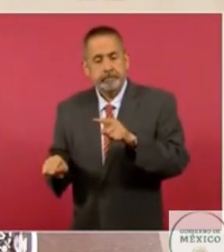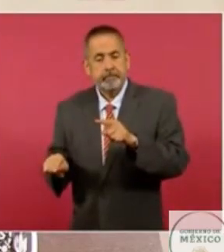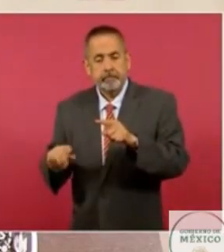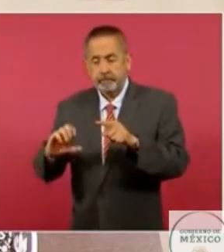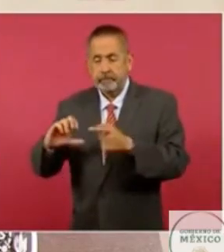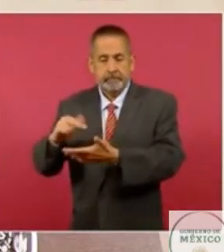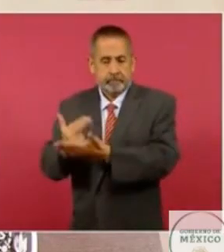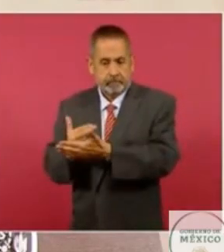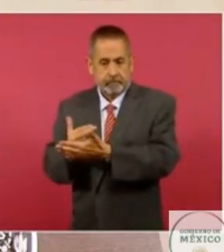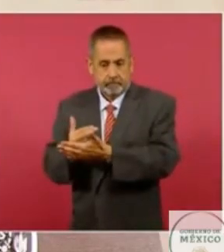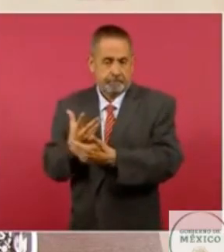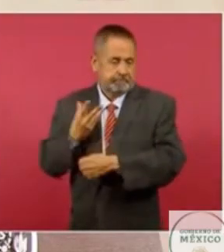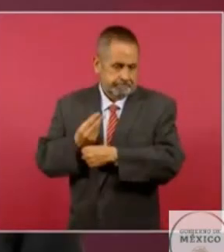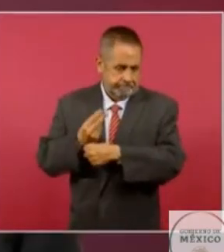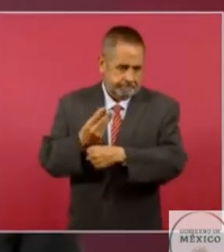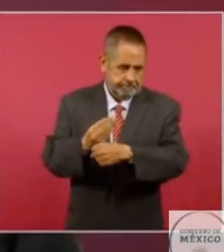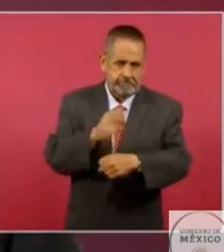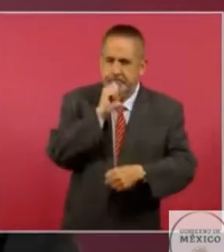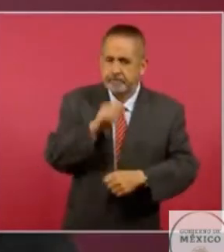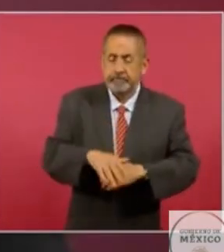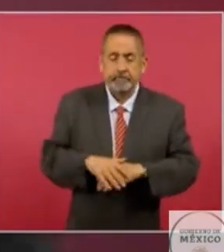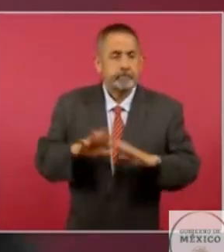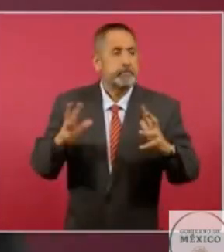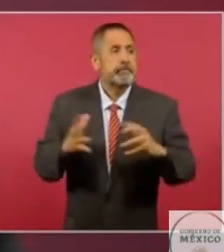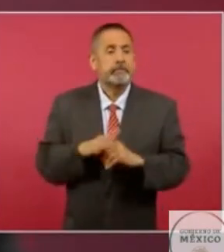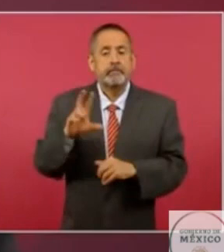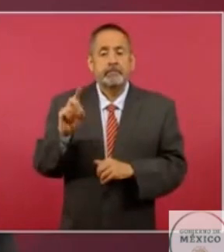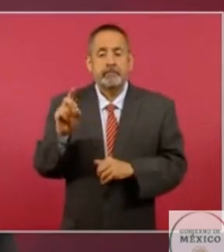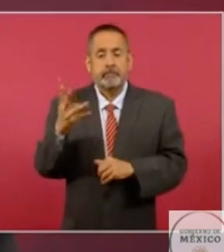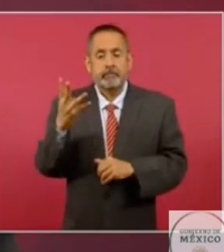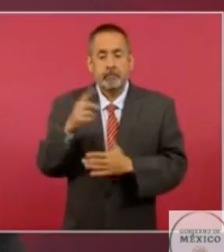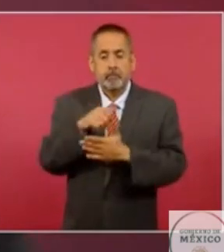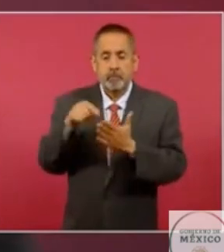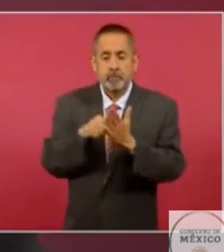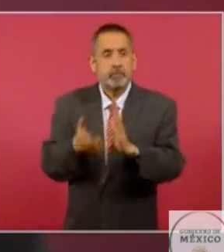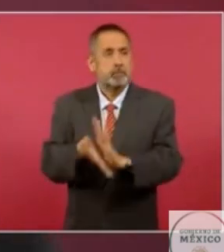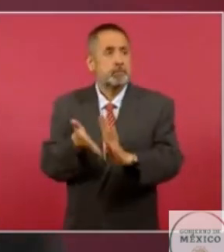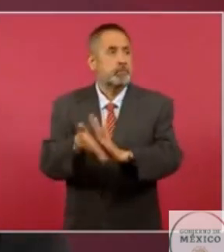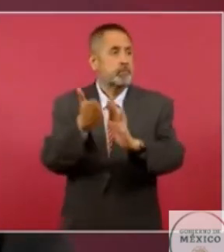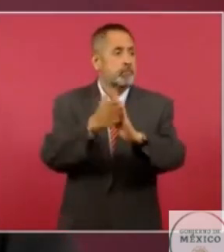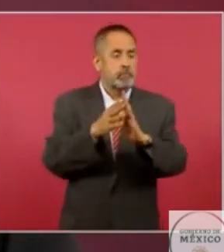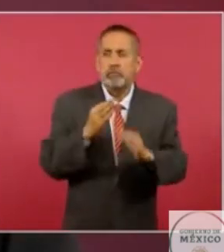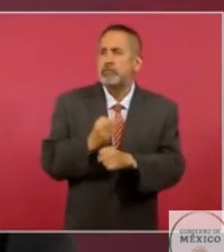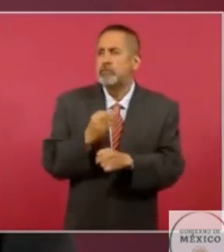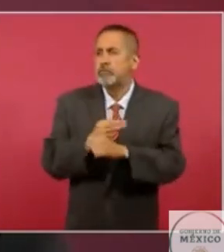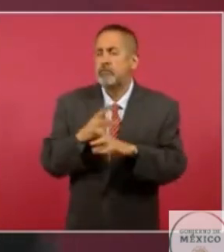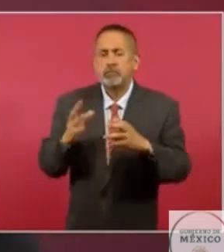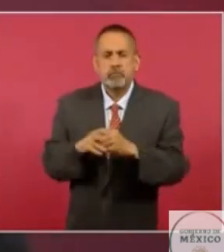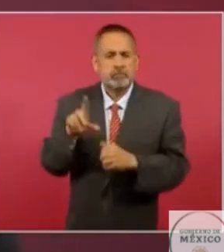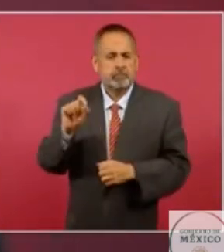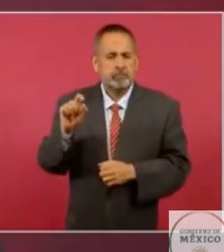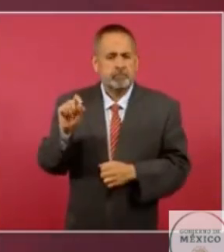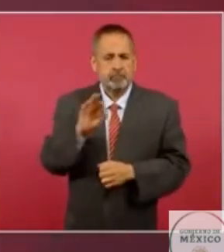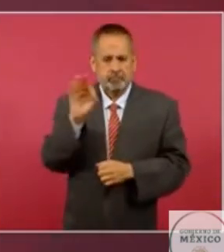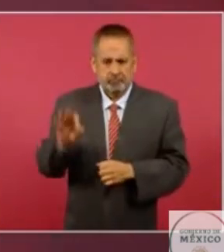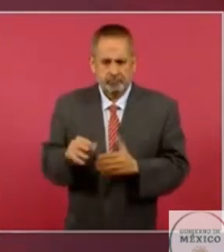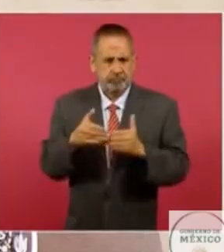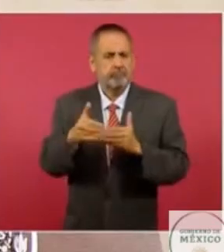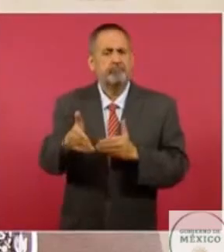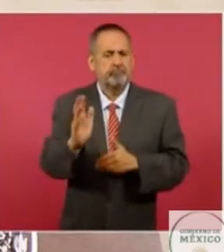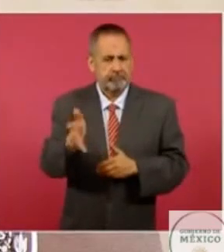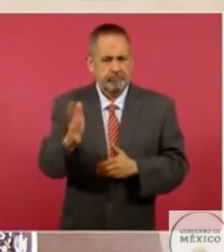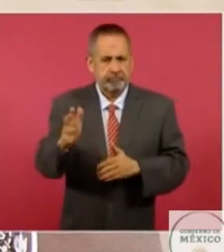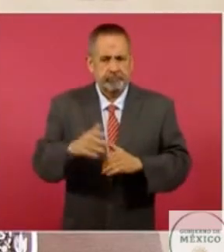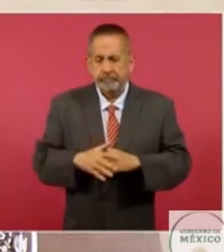y Chetumal. Estas 34 obras presentan un avance global del 20%. Todos